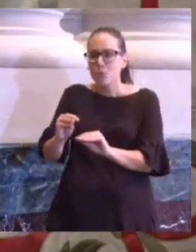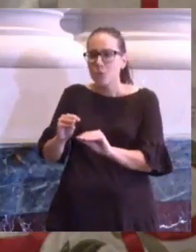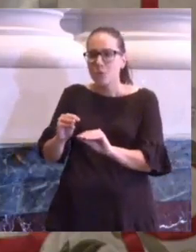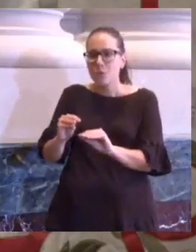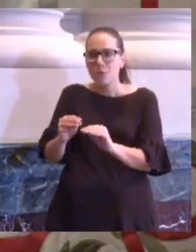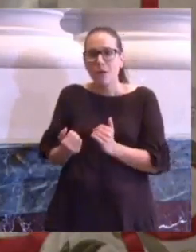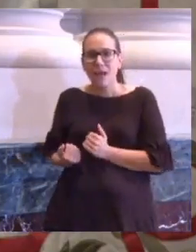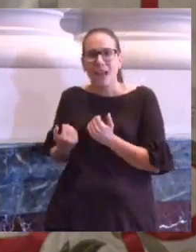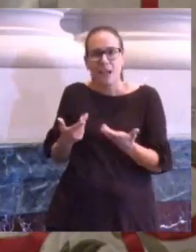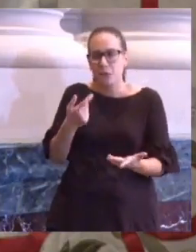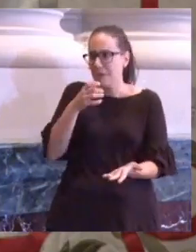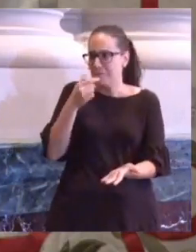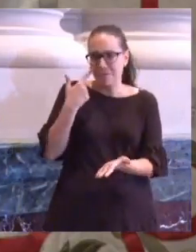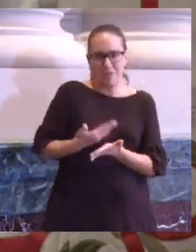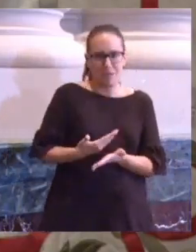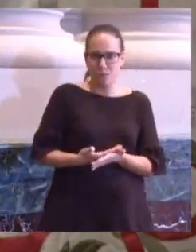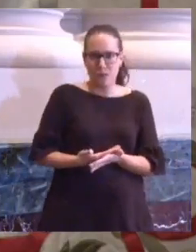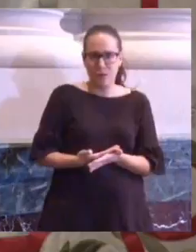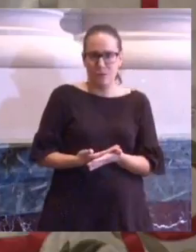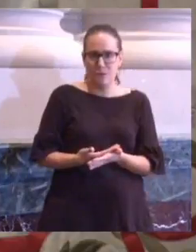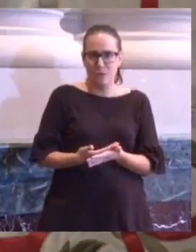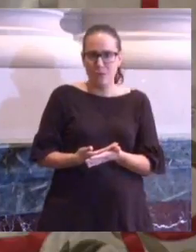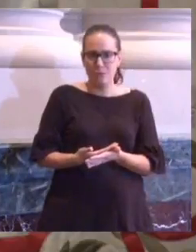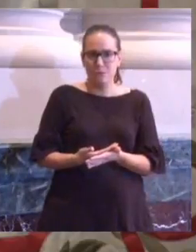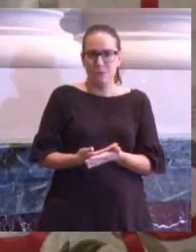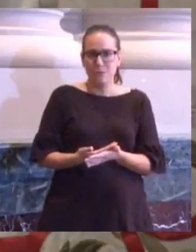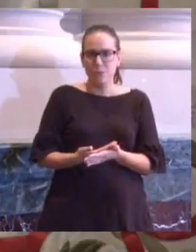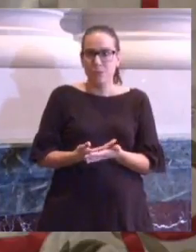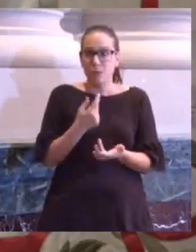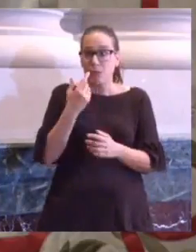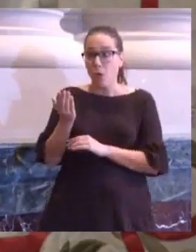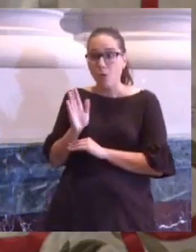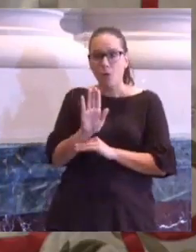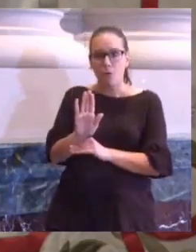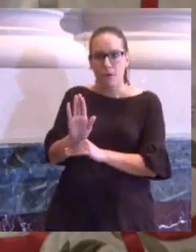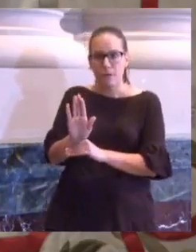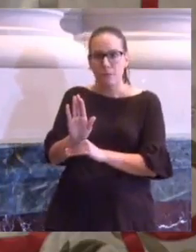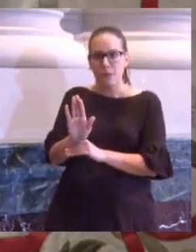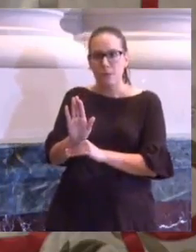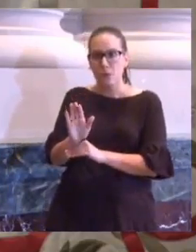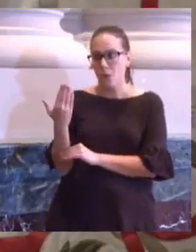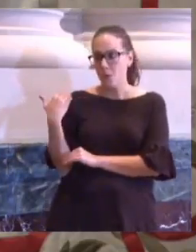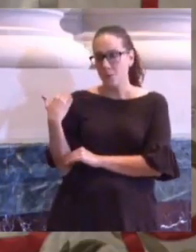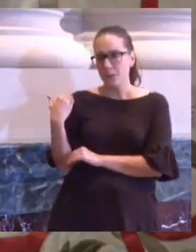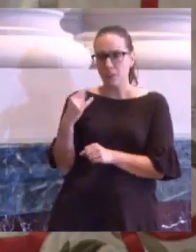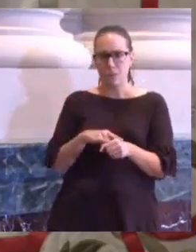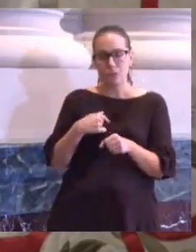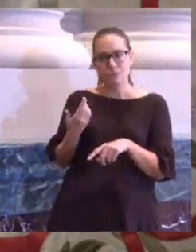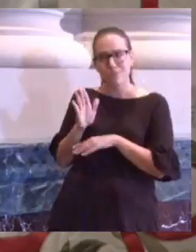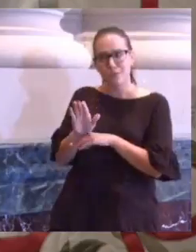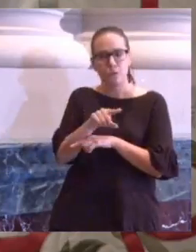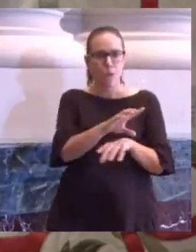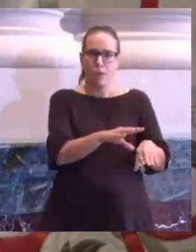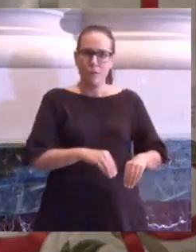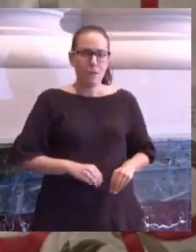has puesto de manifiesto para aceptar el ofrecimiento que te hice el pasado lunes.